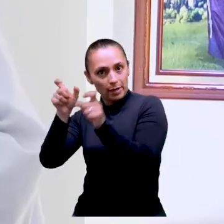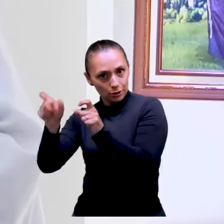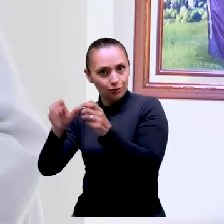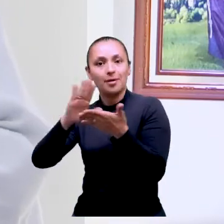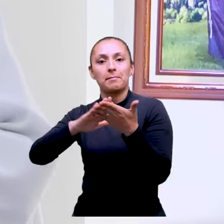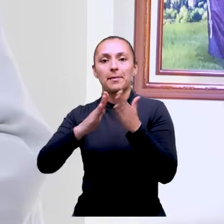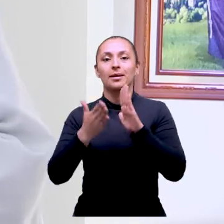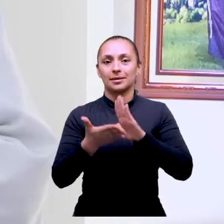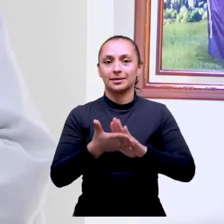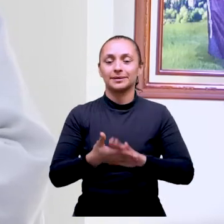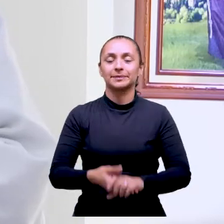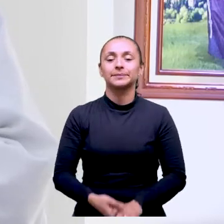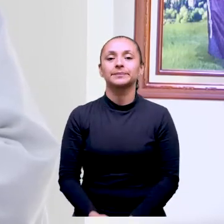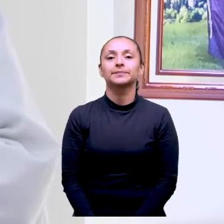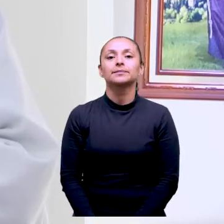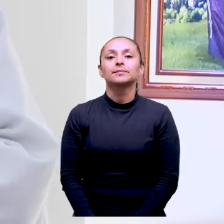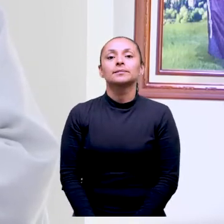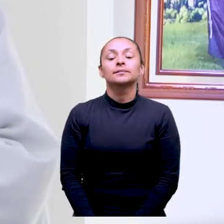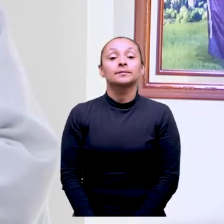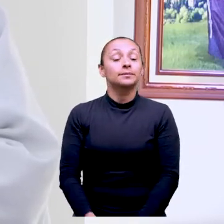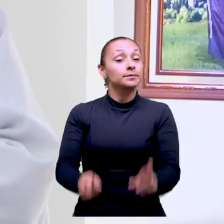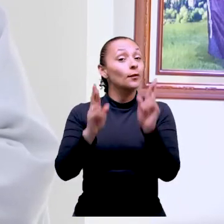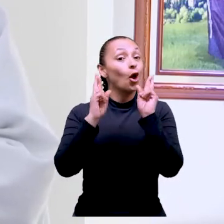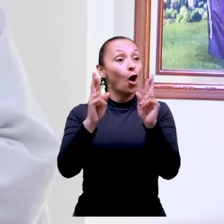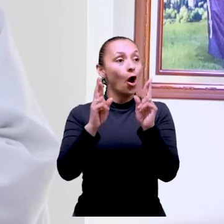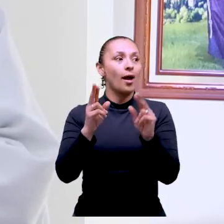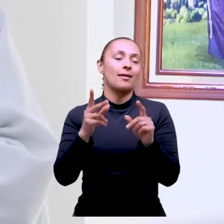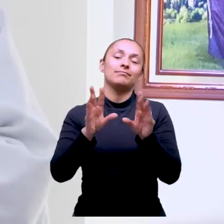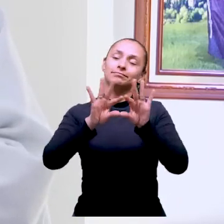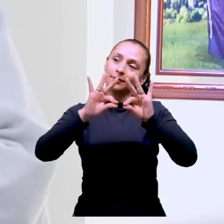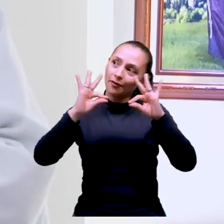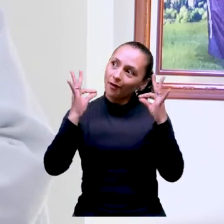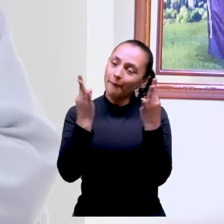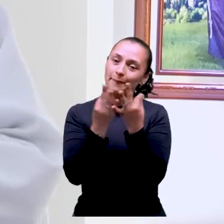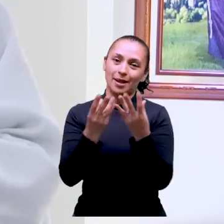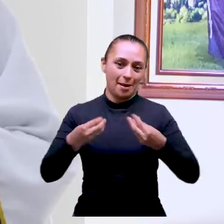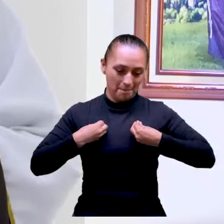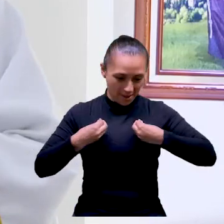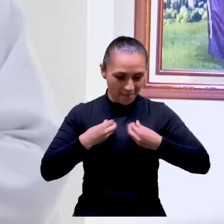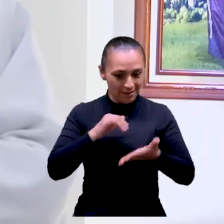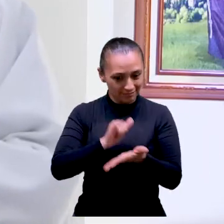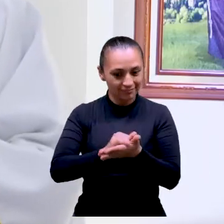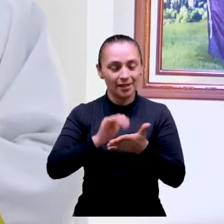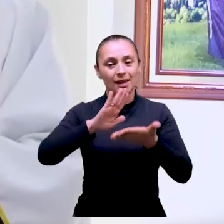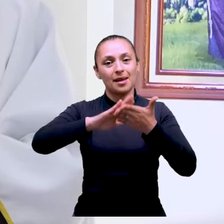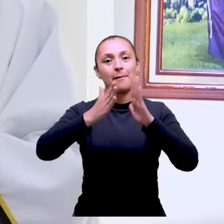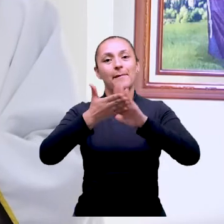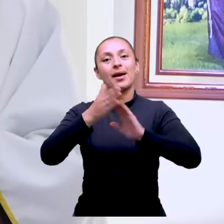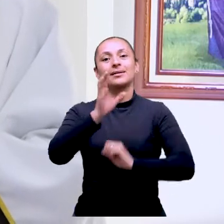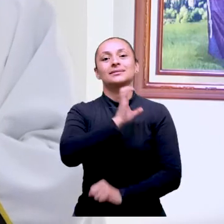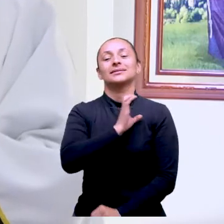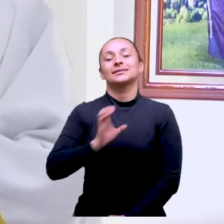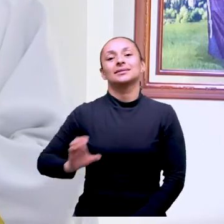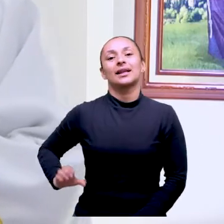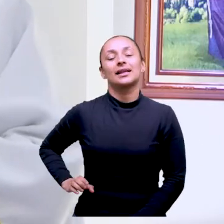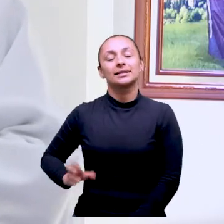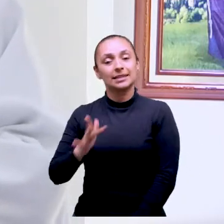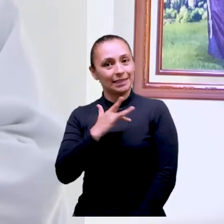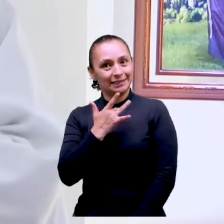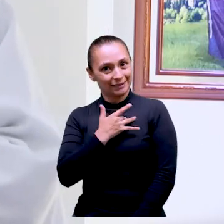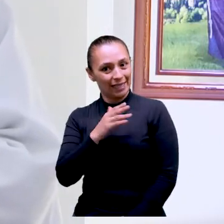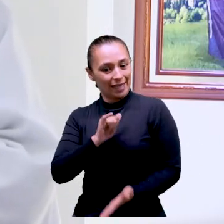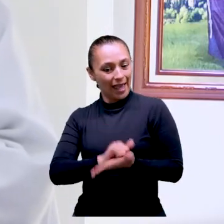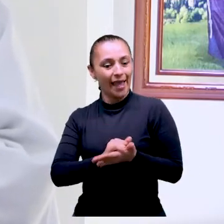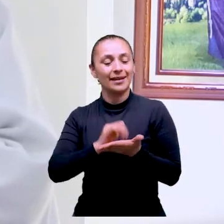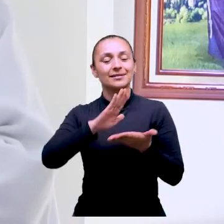testimonios de hombres de paz ojalá que nuestra familia vivamos esa paz